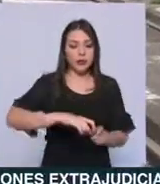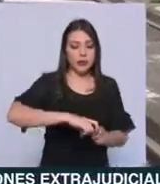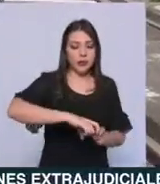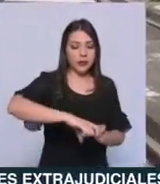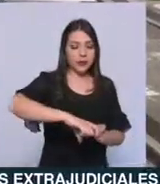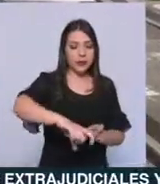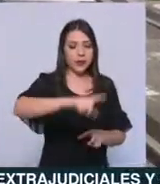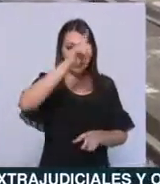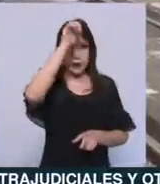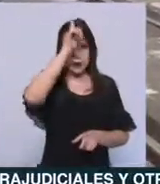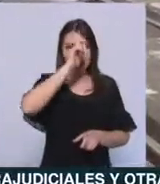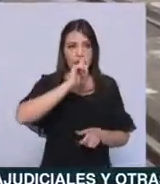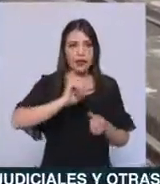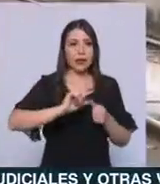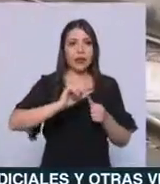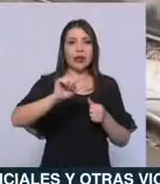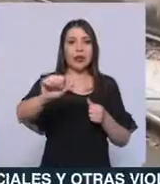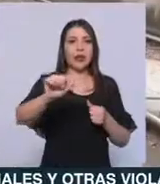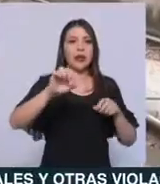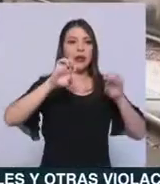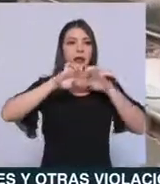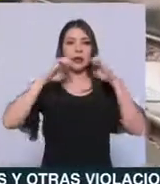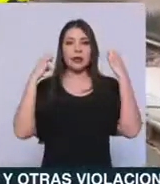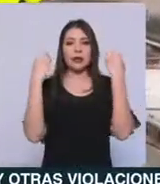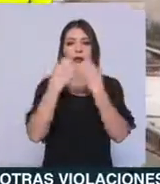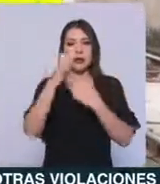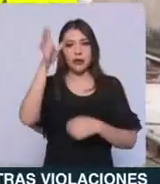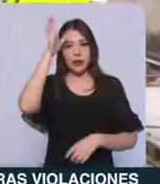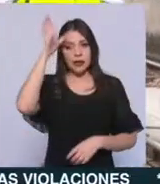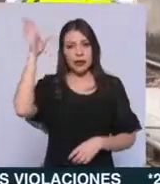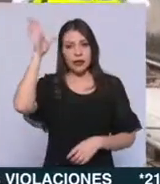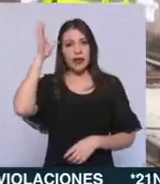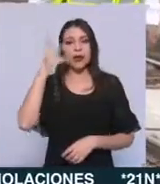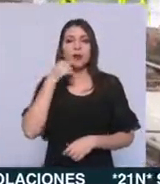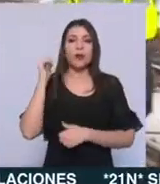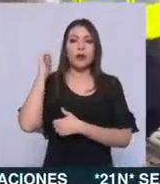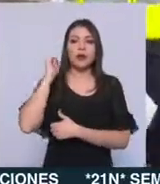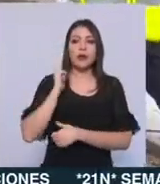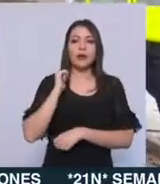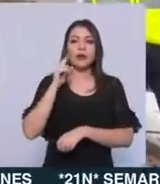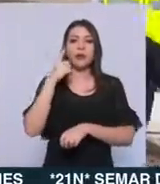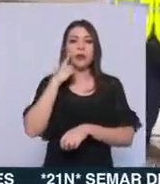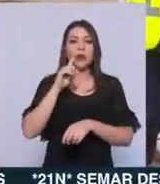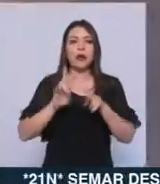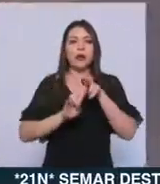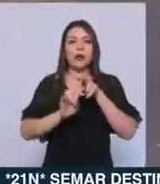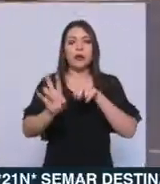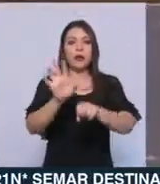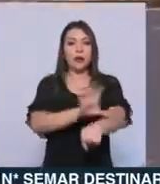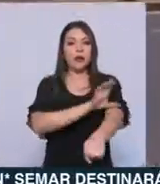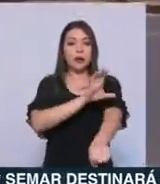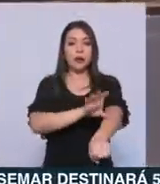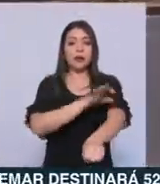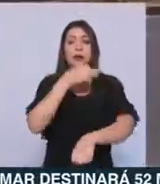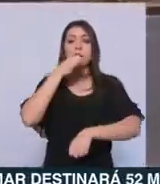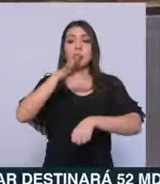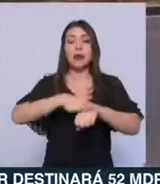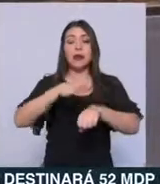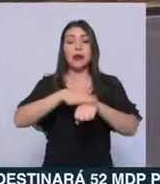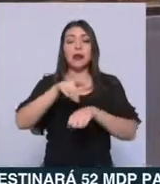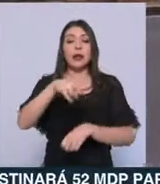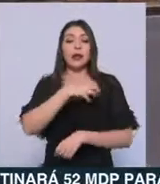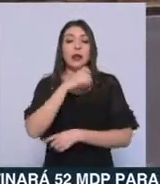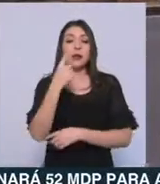Tasqueña hasta el Estadio Azteca. Guillermo Calderón Aguilera, director general de Transportes Eléctricos de la Ciudad de México, dijo en entrevista para